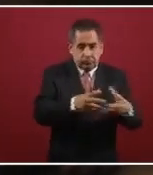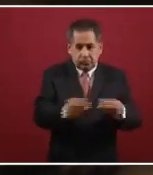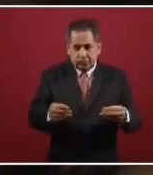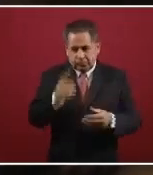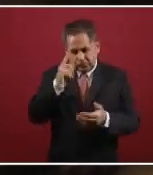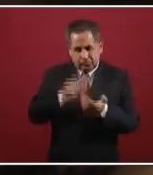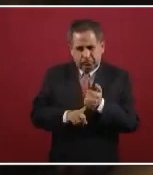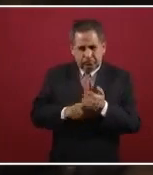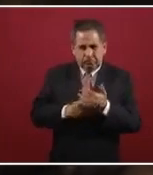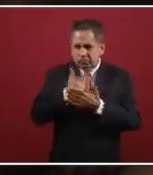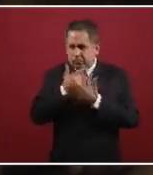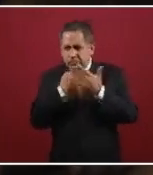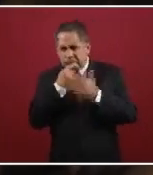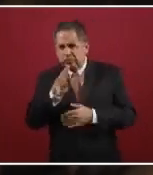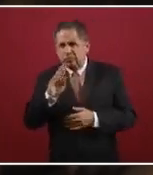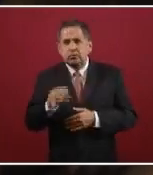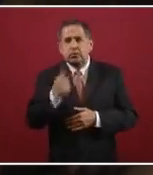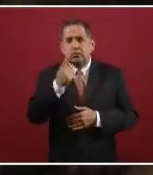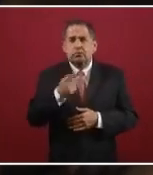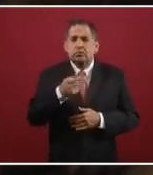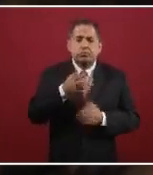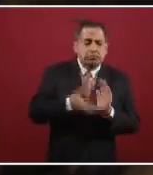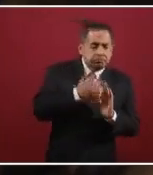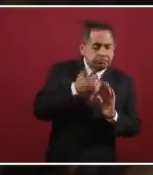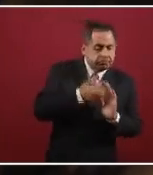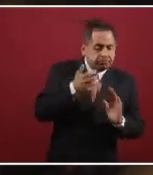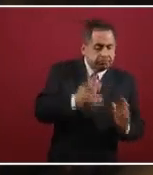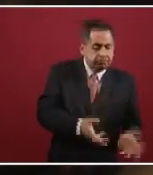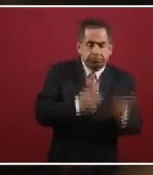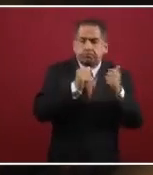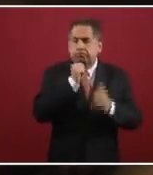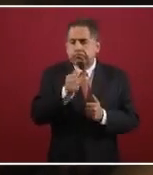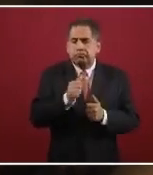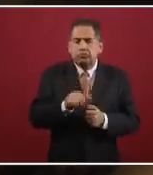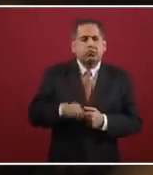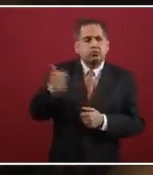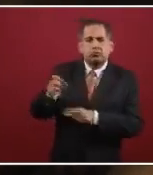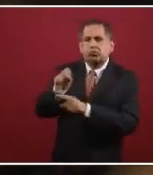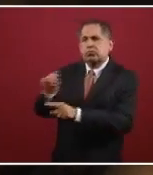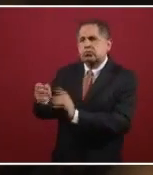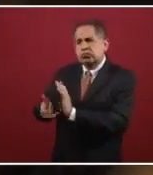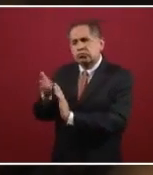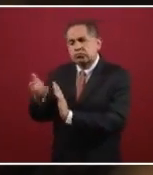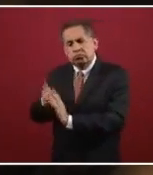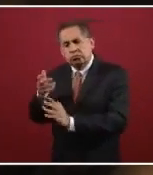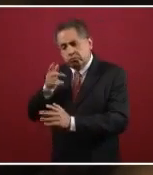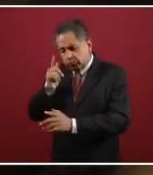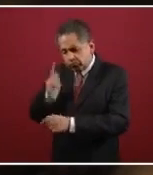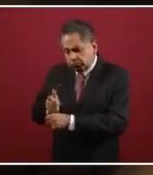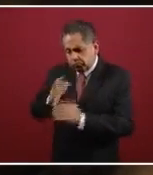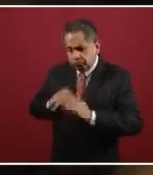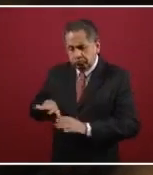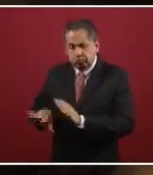91 creo que dice la gráfica, no hay exhumaciones. ¿Por qué si en unos están más avanzados, pese a que la entidad, por lo que